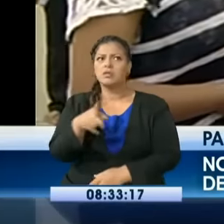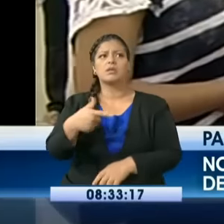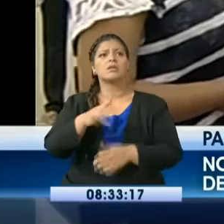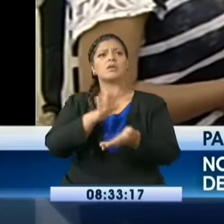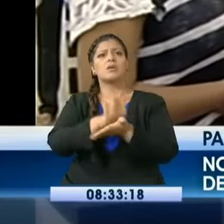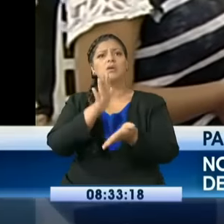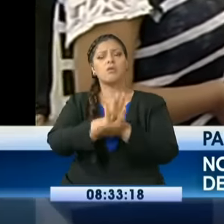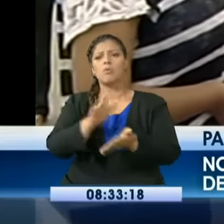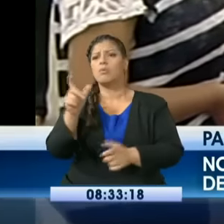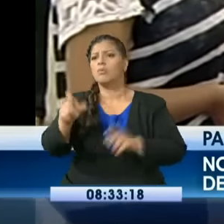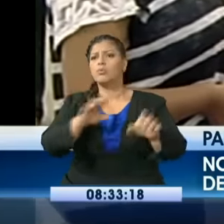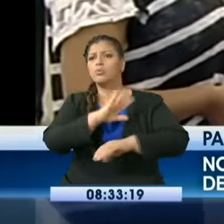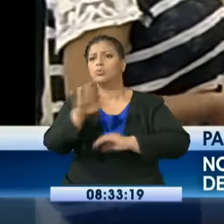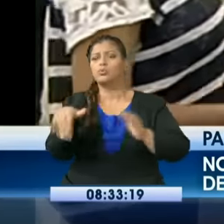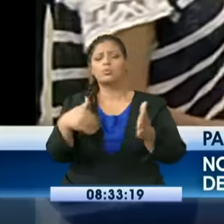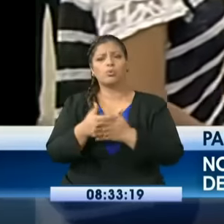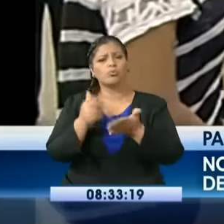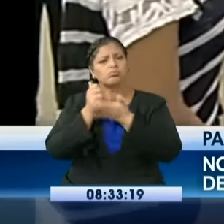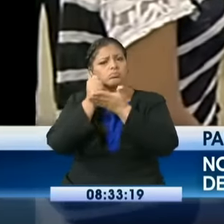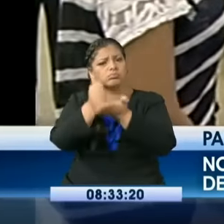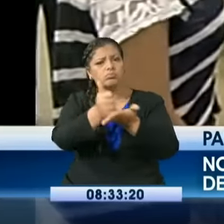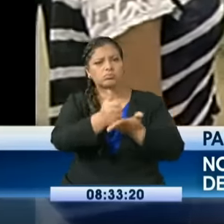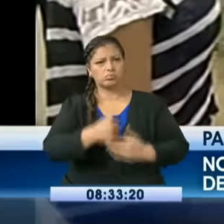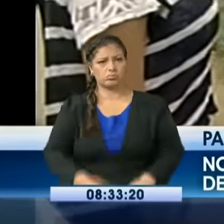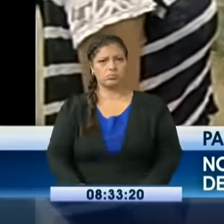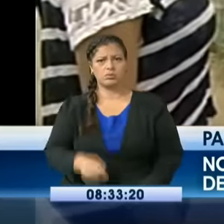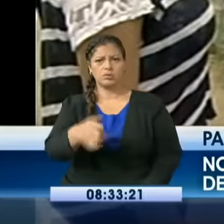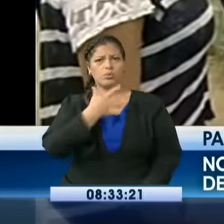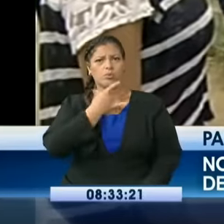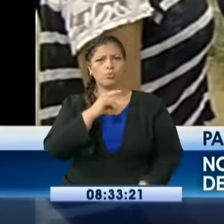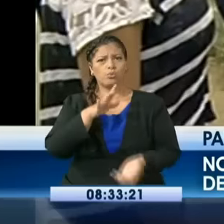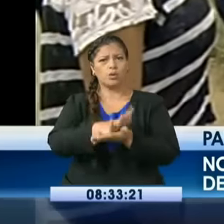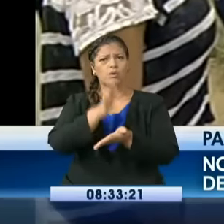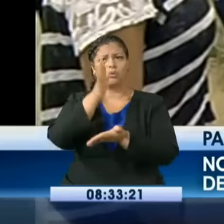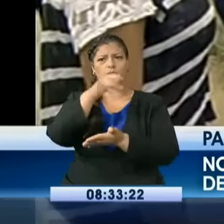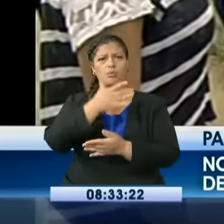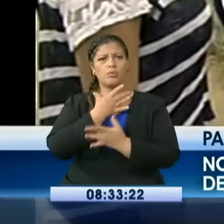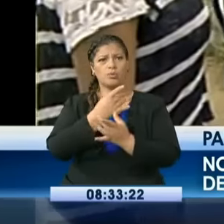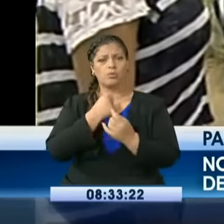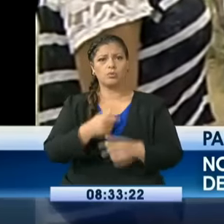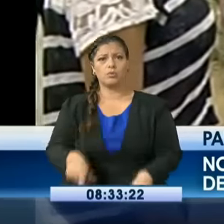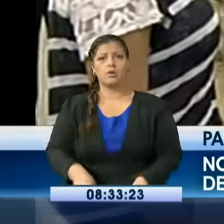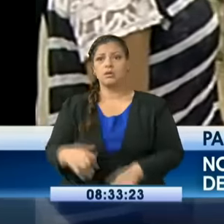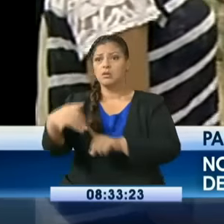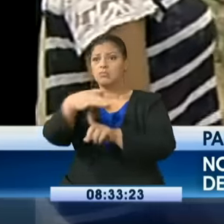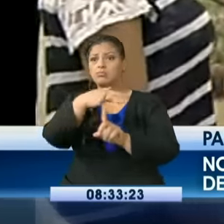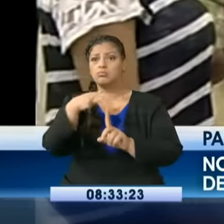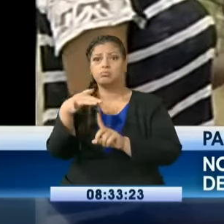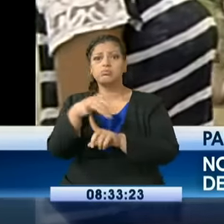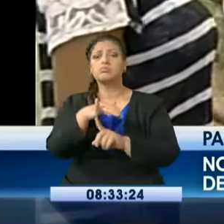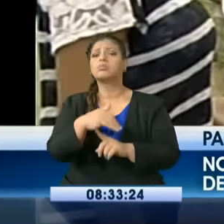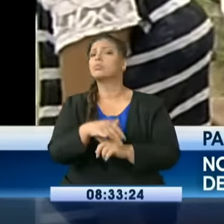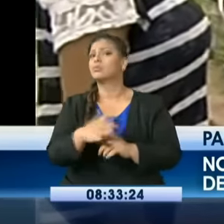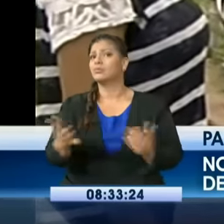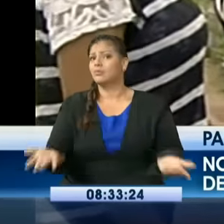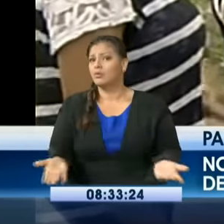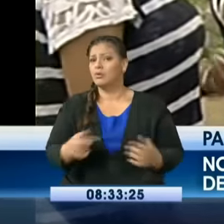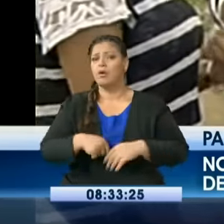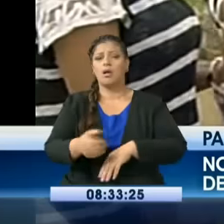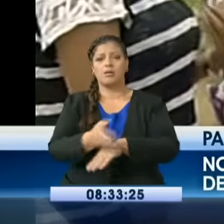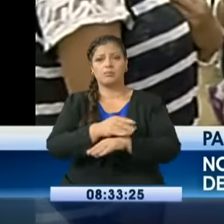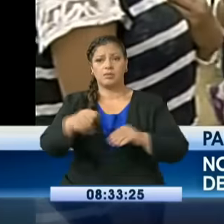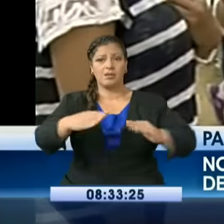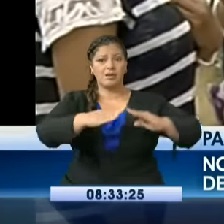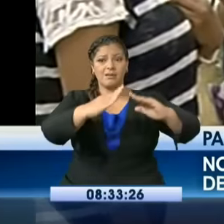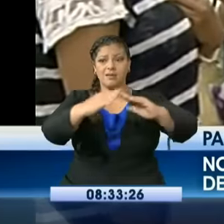me siento contentísima de tener esa escuela, nuestro parque, que es un parque humilde, que se lo mantiene con las alícuotas de los moradores de aquí, lo usan todos los niños de la escuela. O sea,